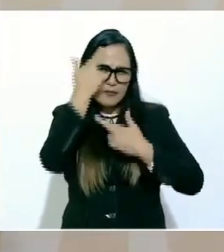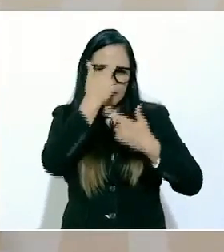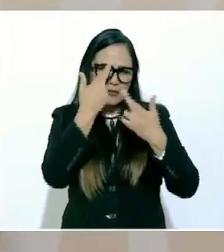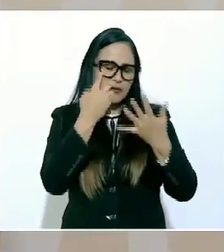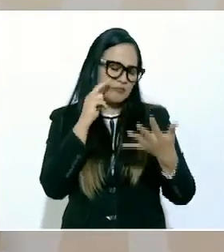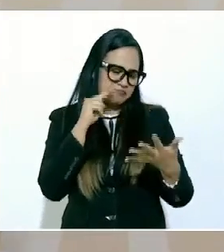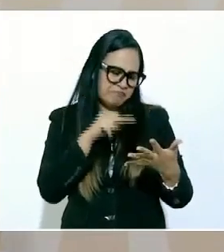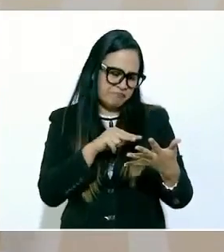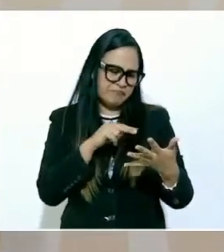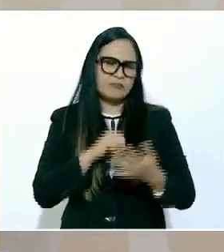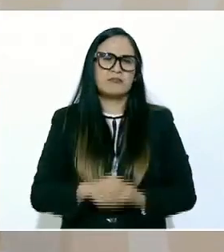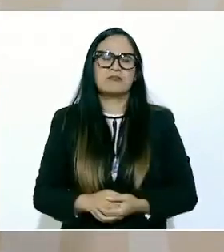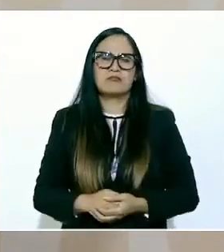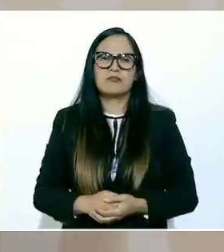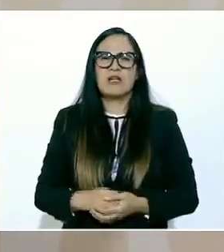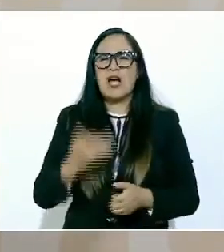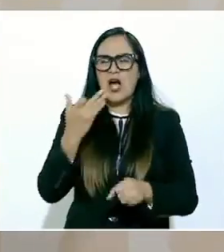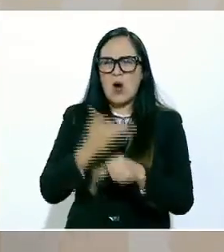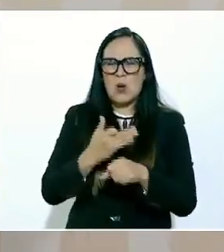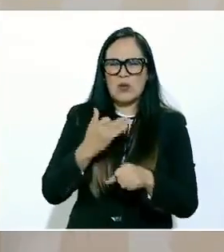Con la crisis